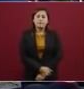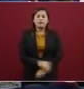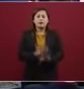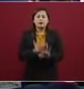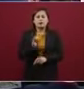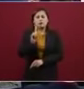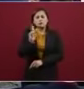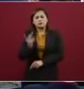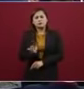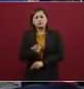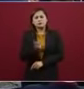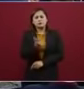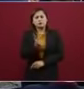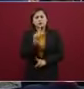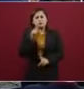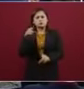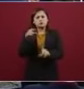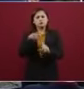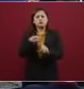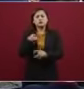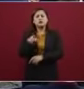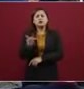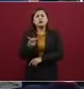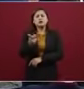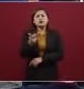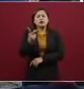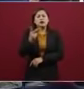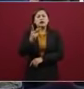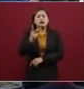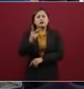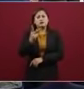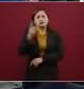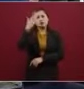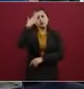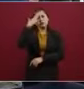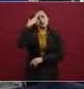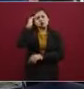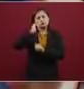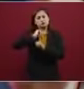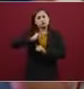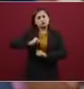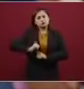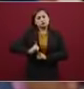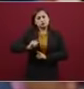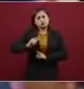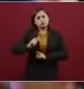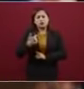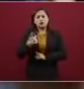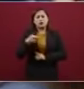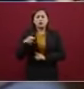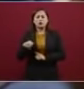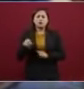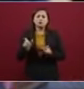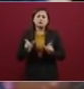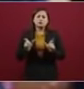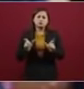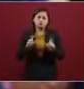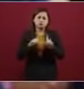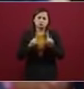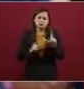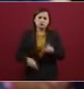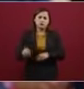muy concreta para el comandante titular de la Guardia Nacional, Luis Rodríguez Bucio, y también para